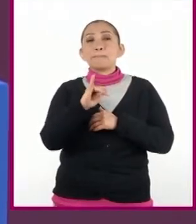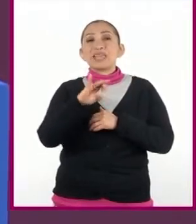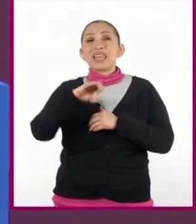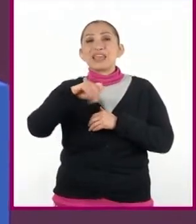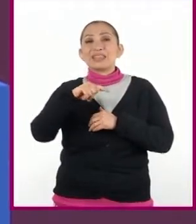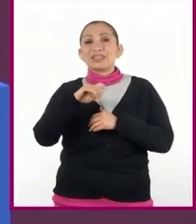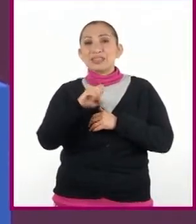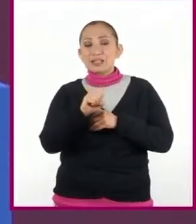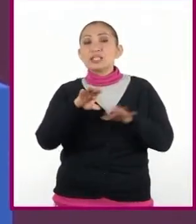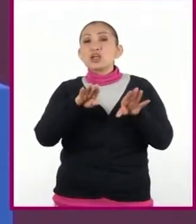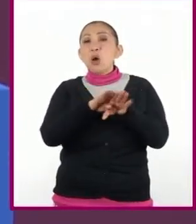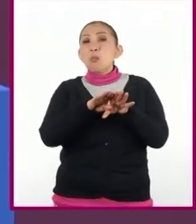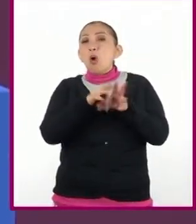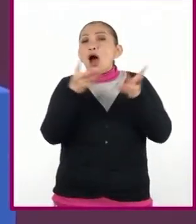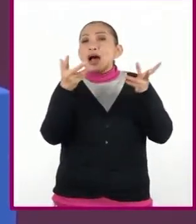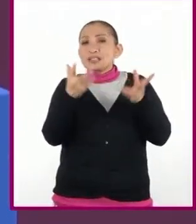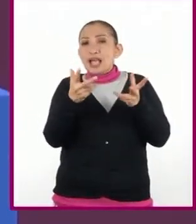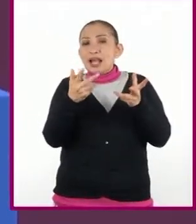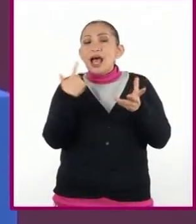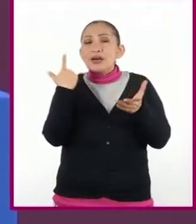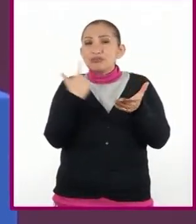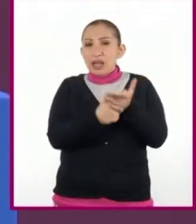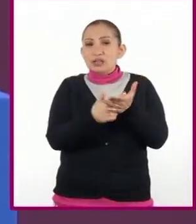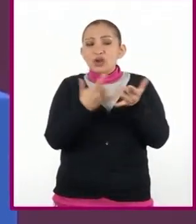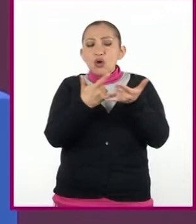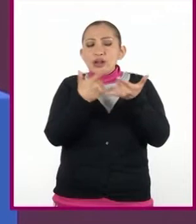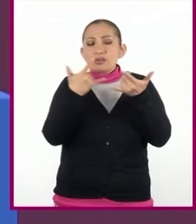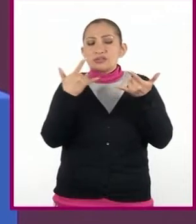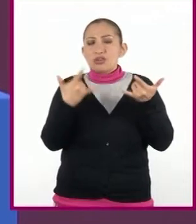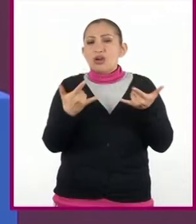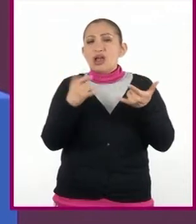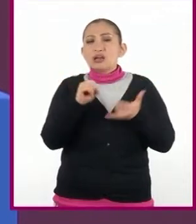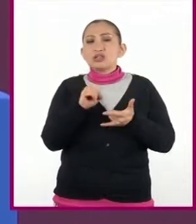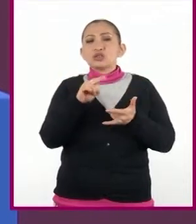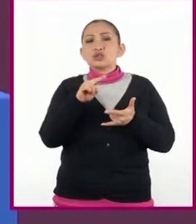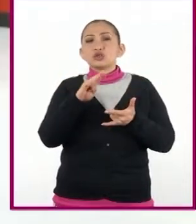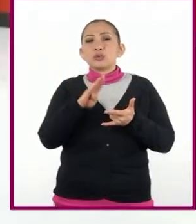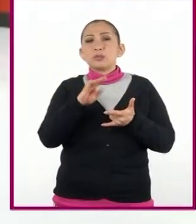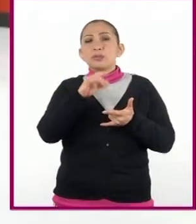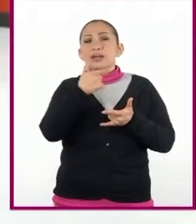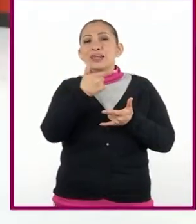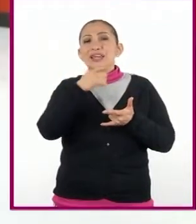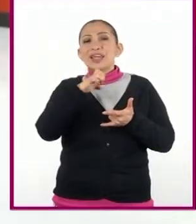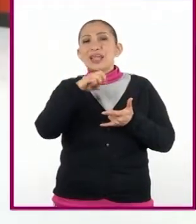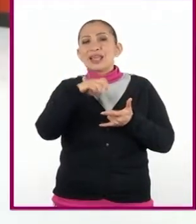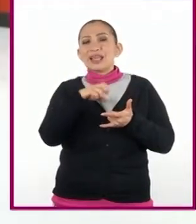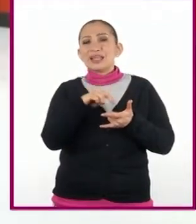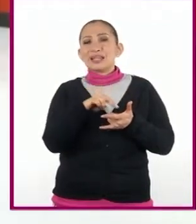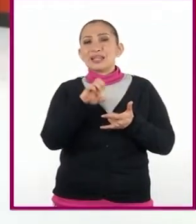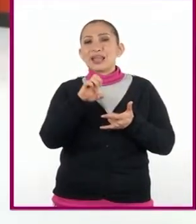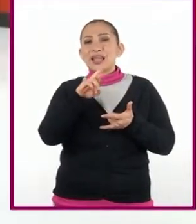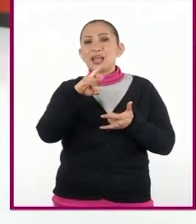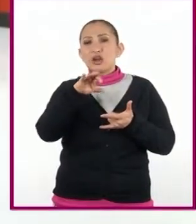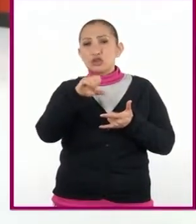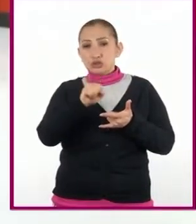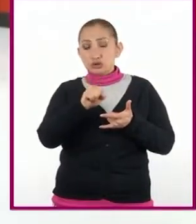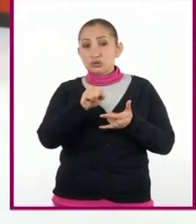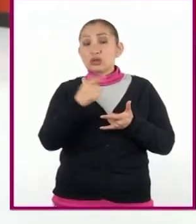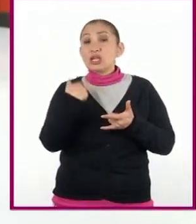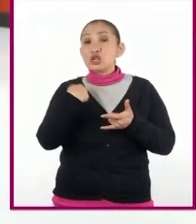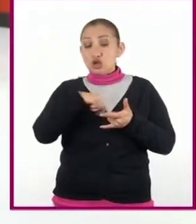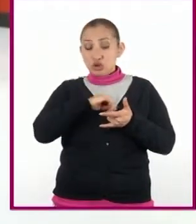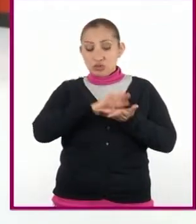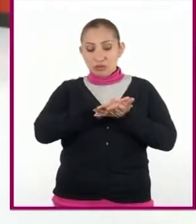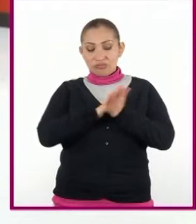se desarrollan estos espacios o ambientes en los diversos subgéneros. Y esto lo haremos convirtiéndonos por un